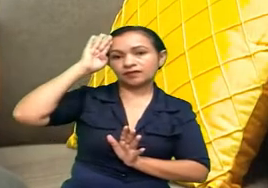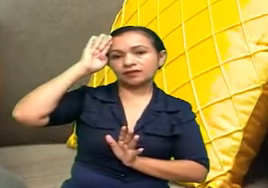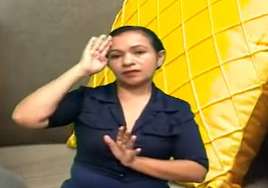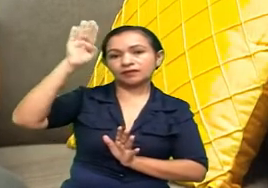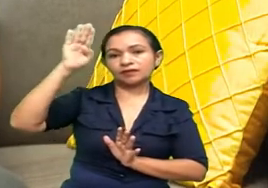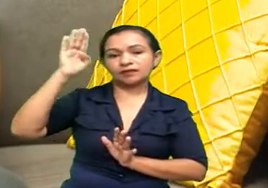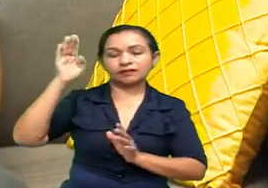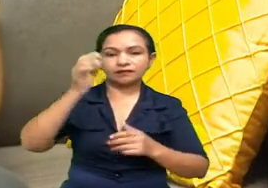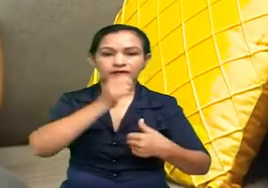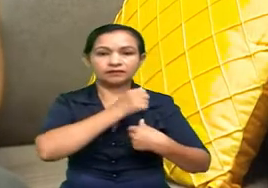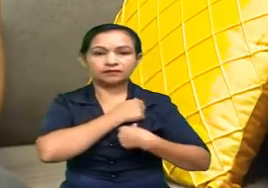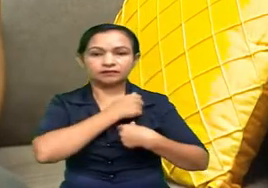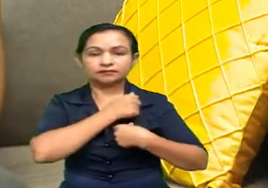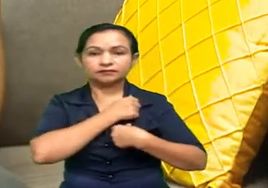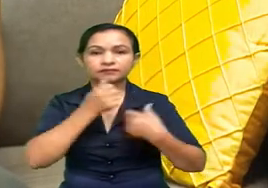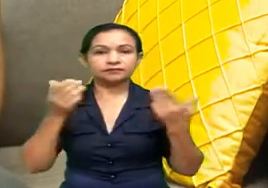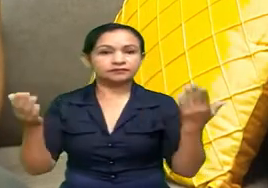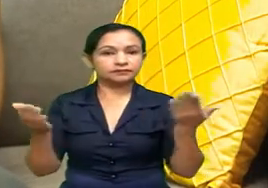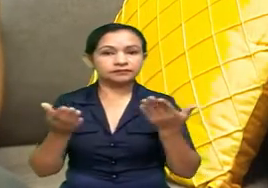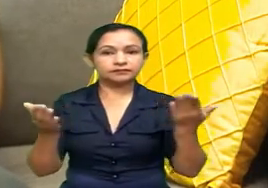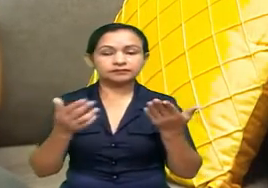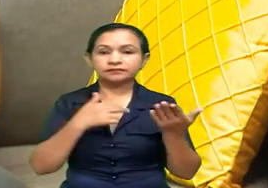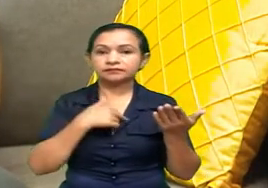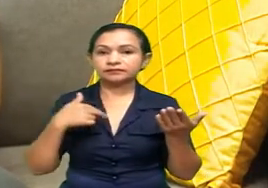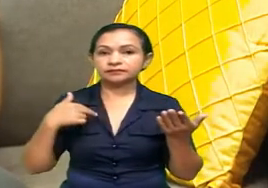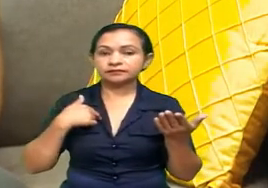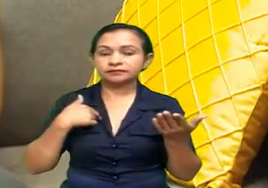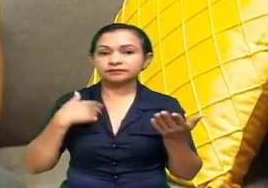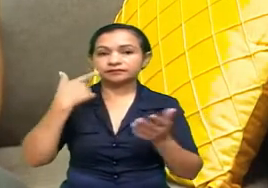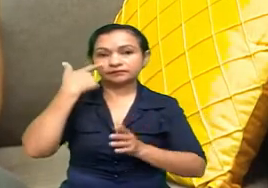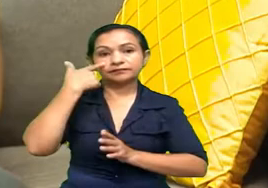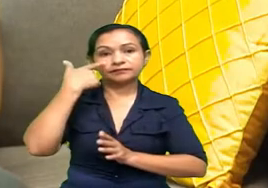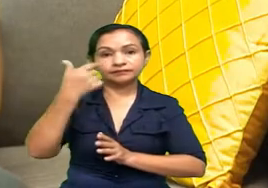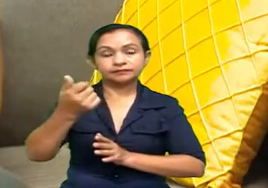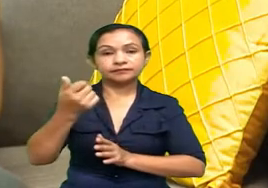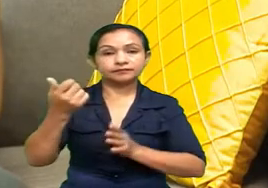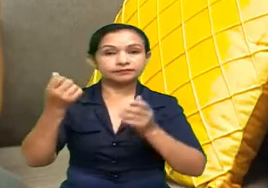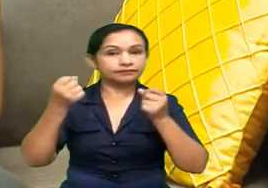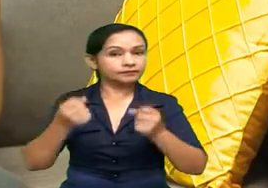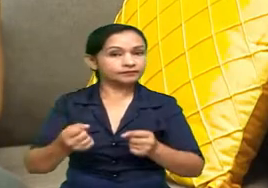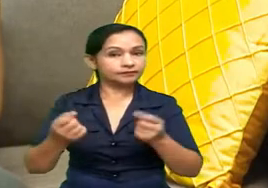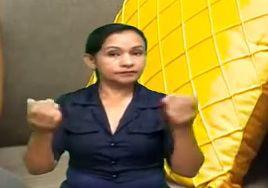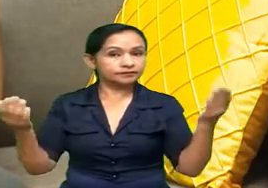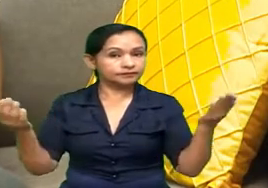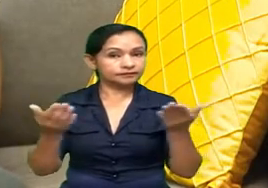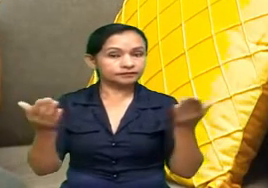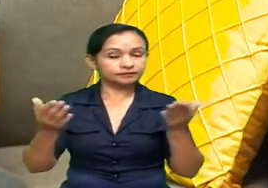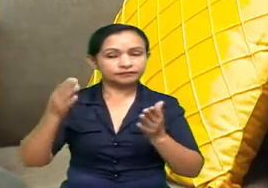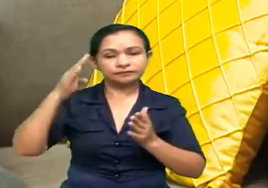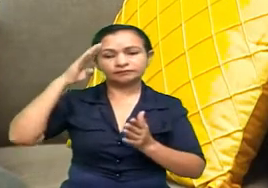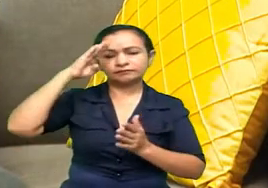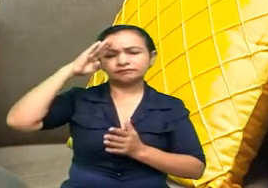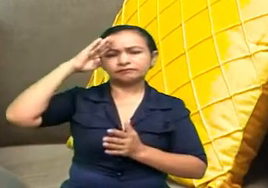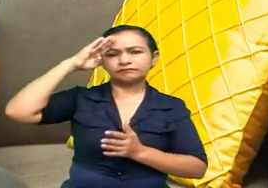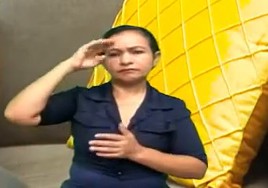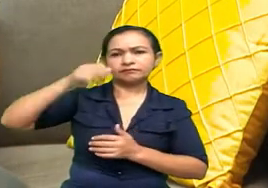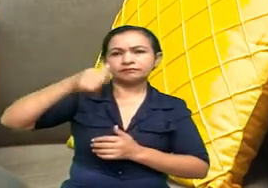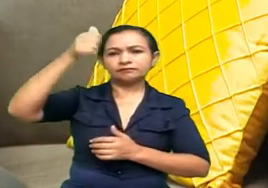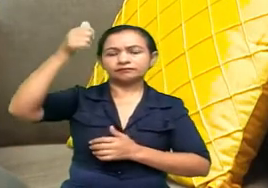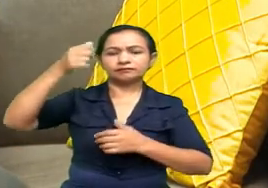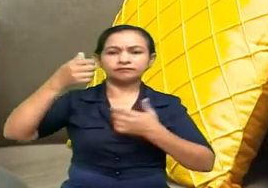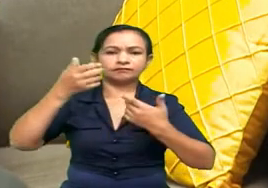este tratado entiendo que también se le reconocía a él como el general en jefe del ejército y